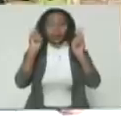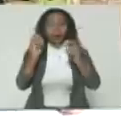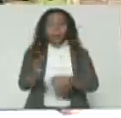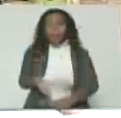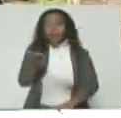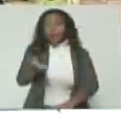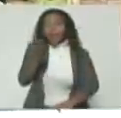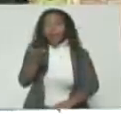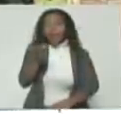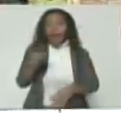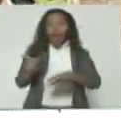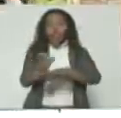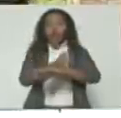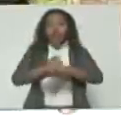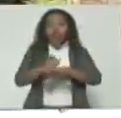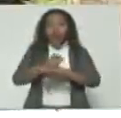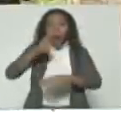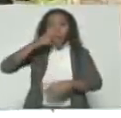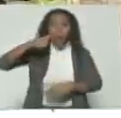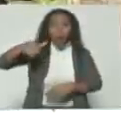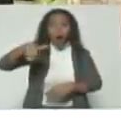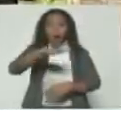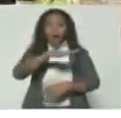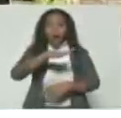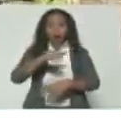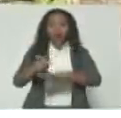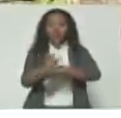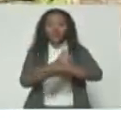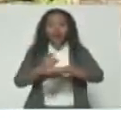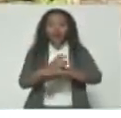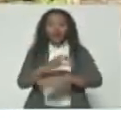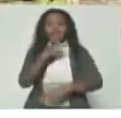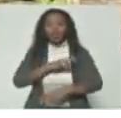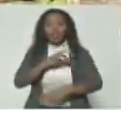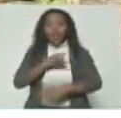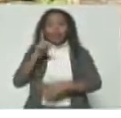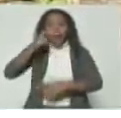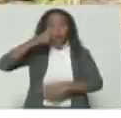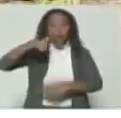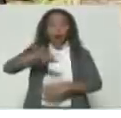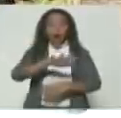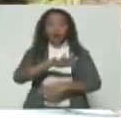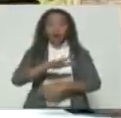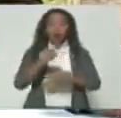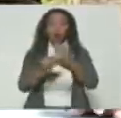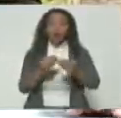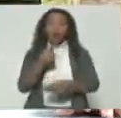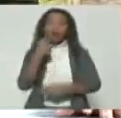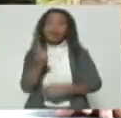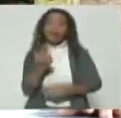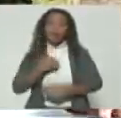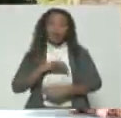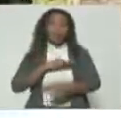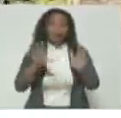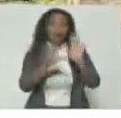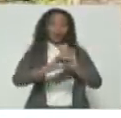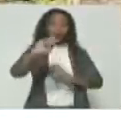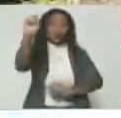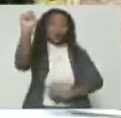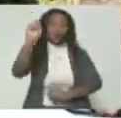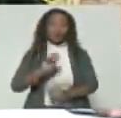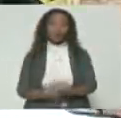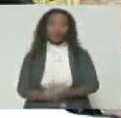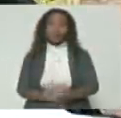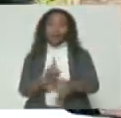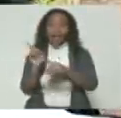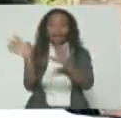el gobierno del pueblo, gobierno de la sociedad, de ese pueblo organizado, tal como lo reza nuestra Constitución. Y en